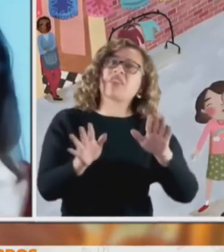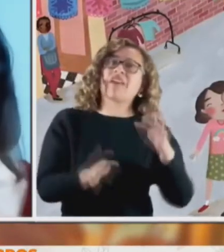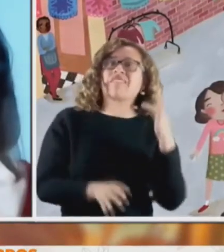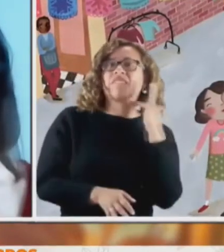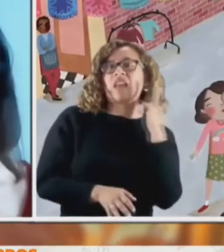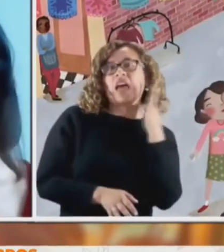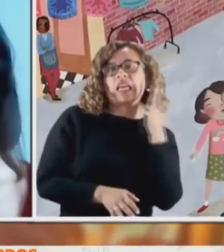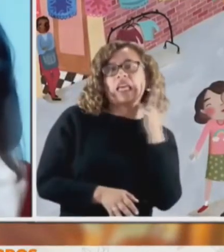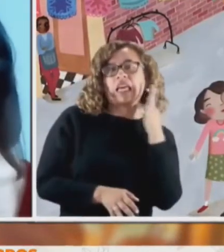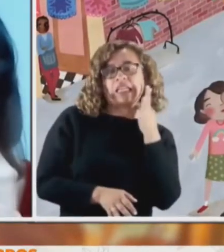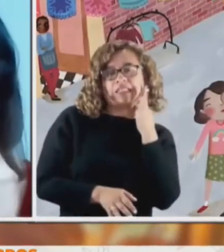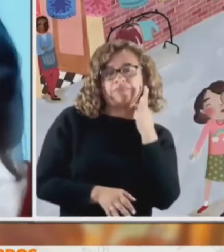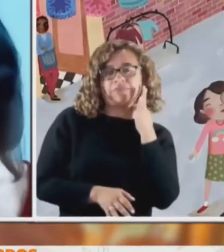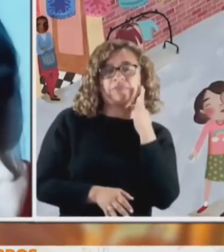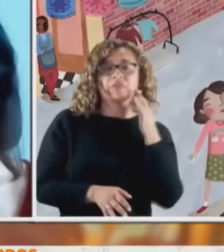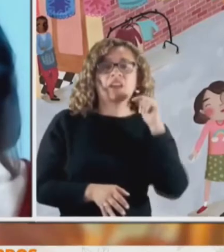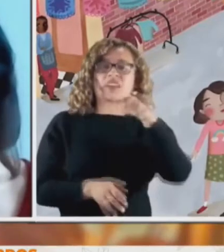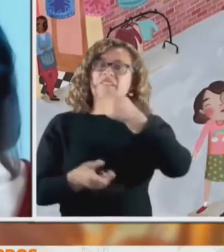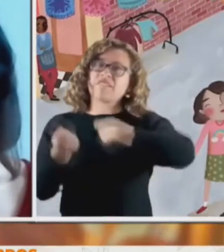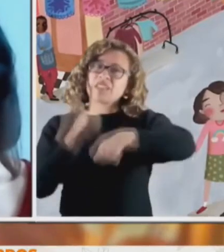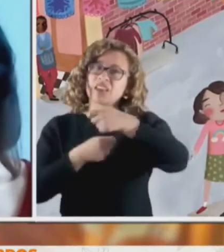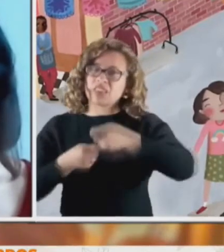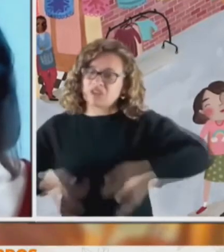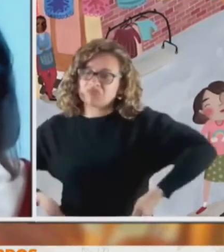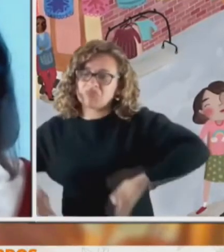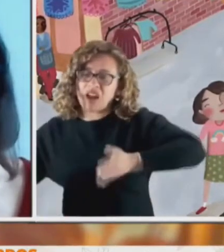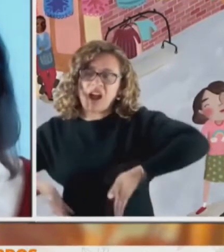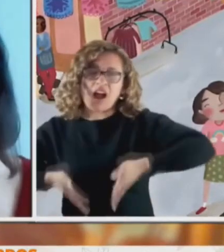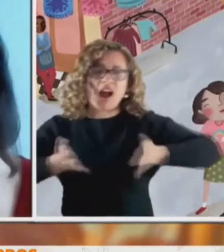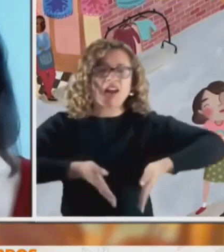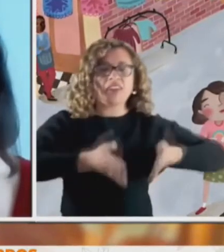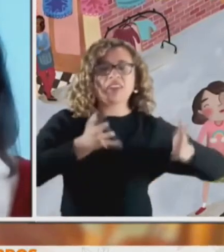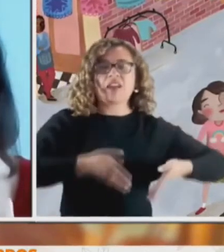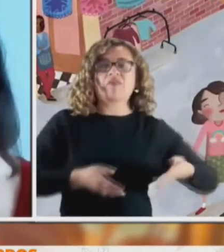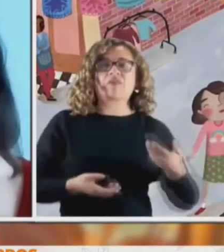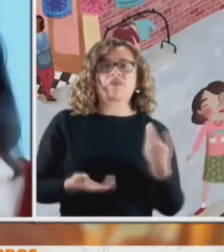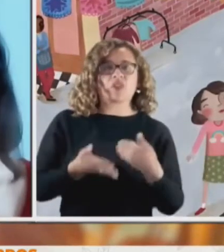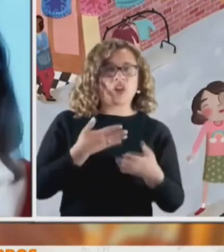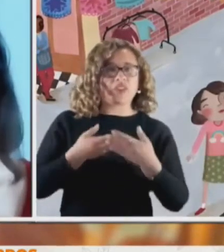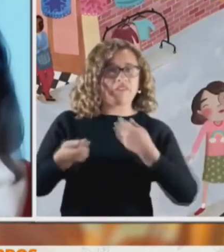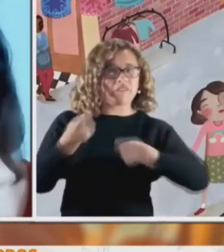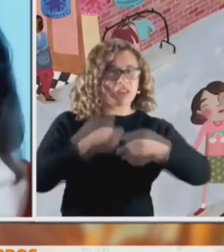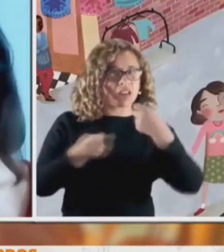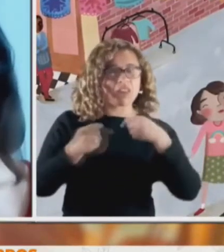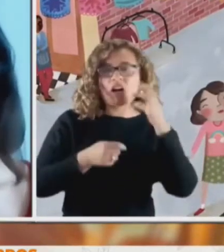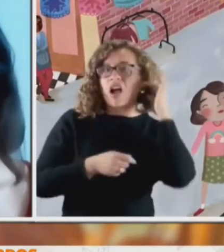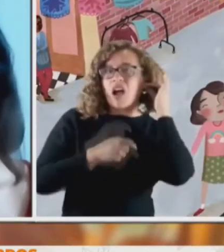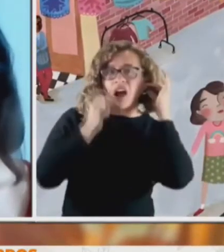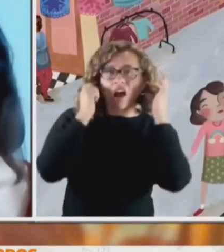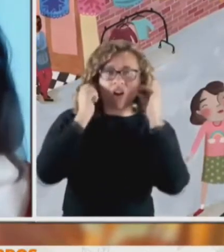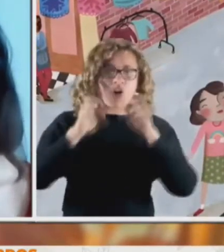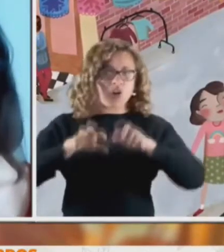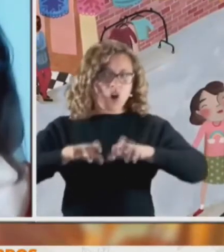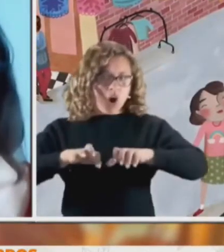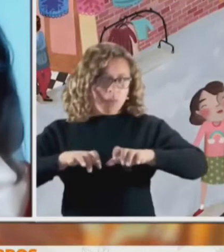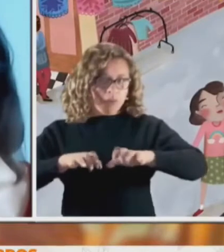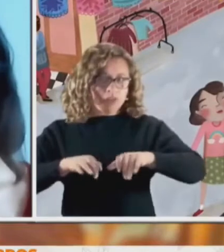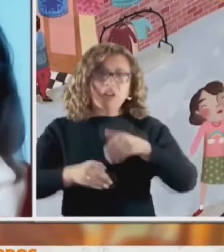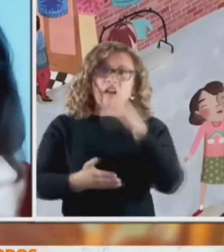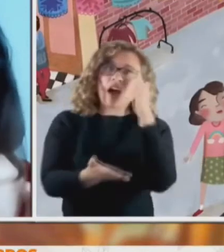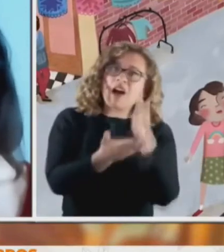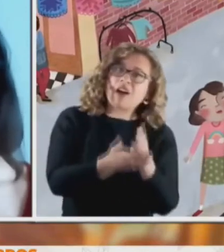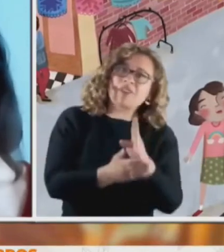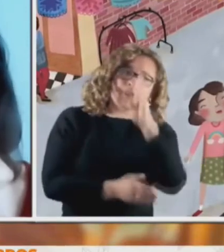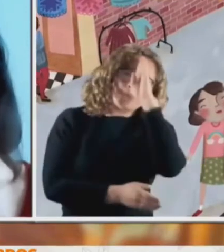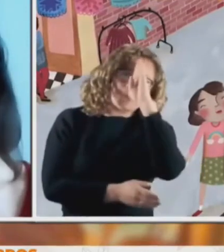gran cantidad de libros infantiles de forma gratuita por 3 meses. Entonces,